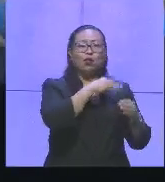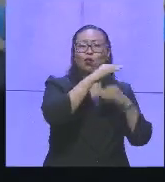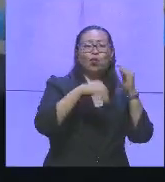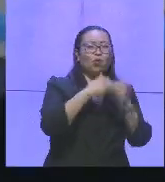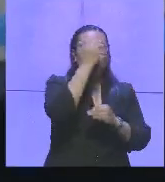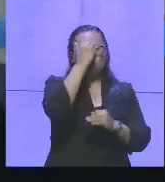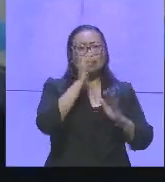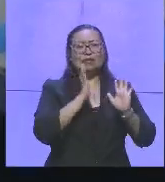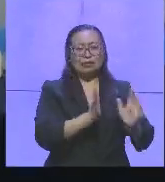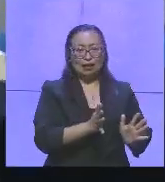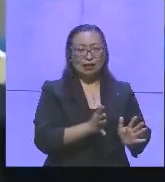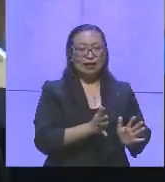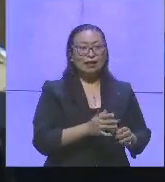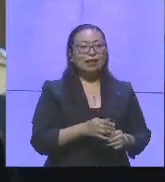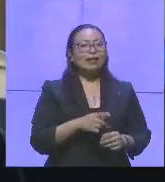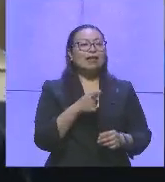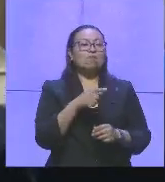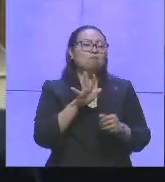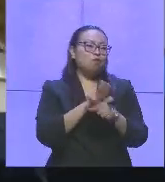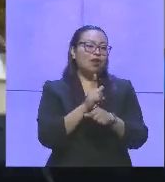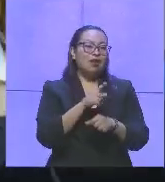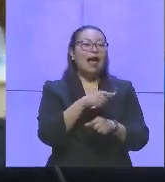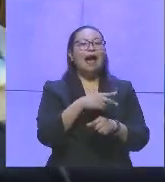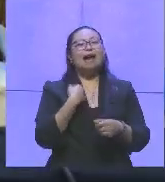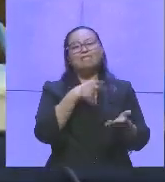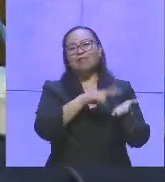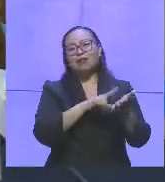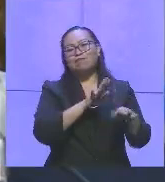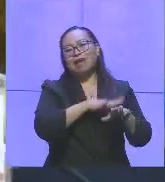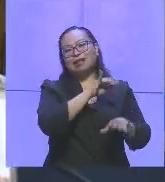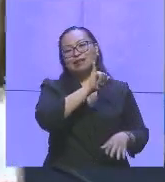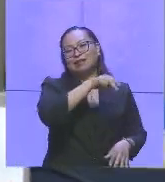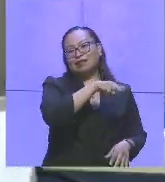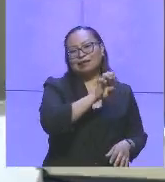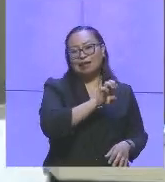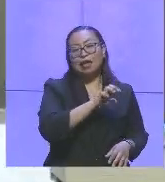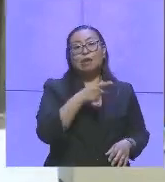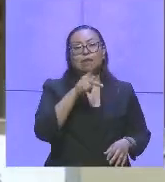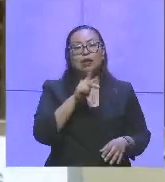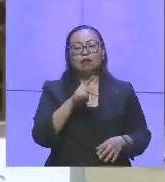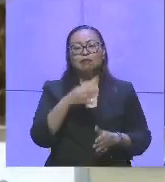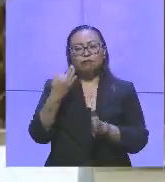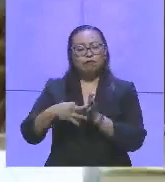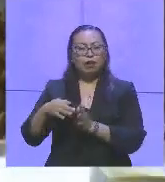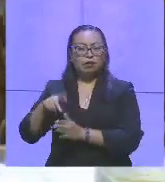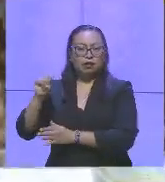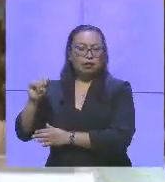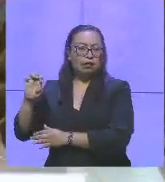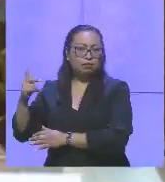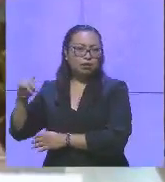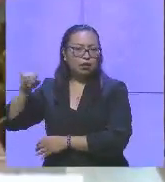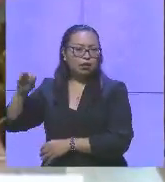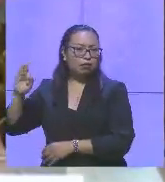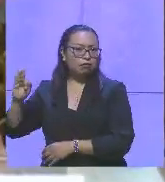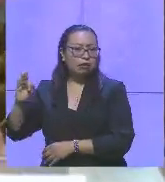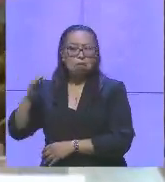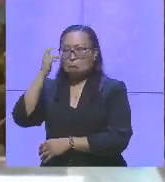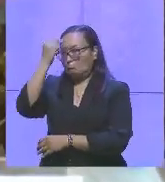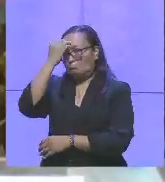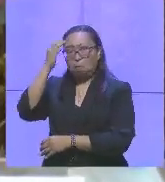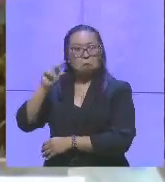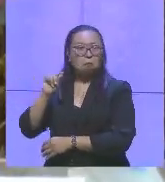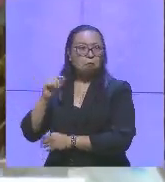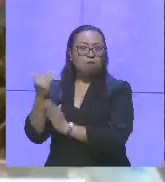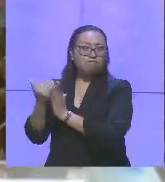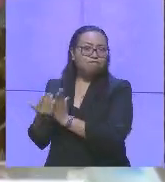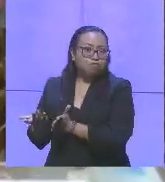mundo siente cercana, que todo el mundo valora. Y muchas veces a la justicia electoral se le desconoce un poco, ¿no? Entonces,